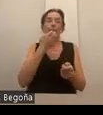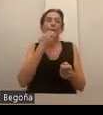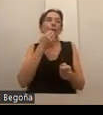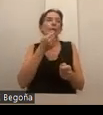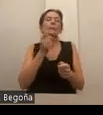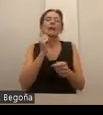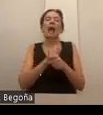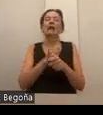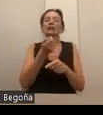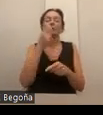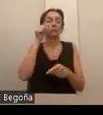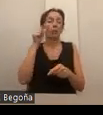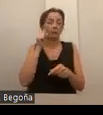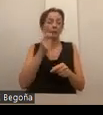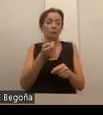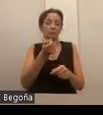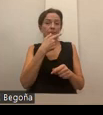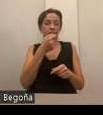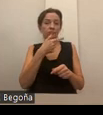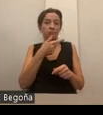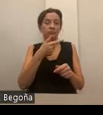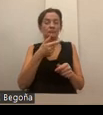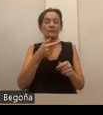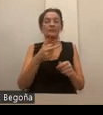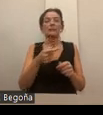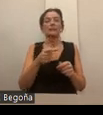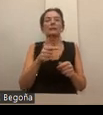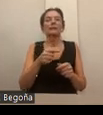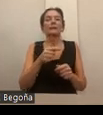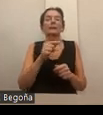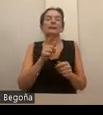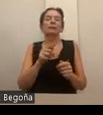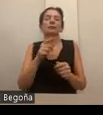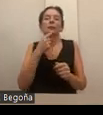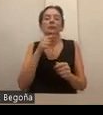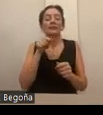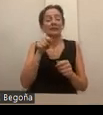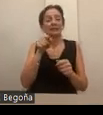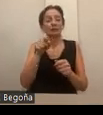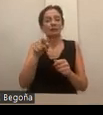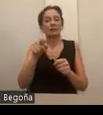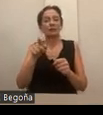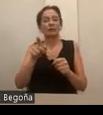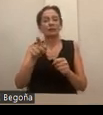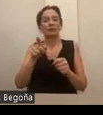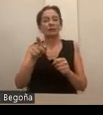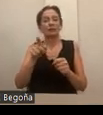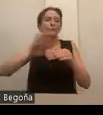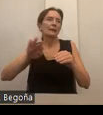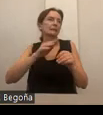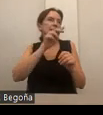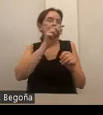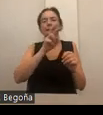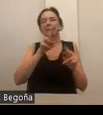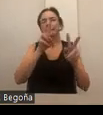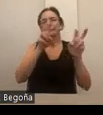esas pacientes no pueden quedarse embarazadas. Bueno, pues en el síndrome del ovario poliquístico, aparte de todas las alteraciones que suelen aparecer, como